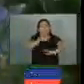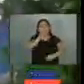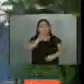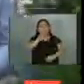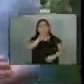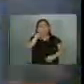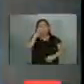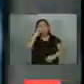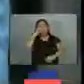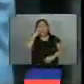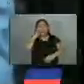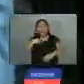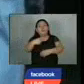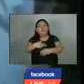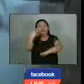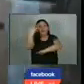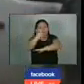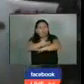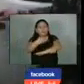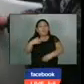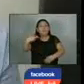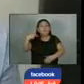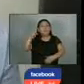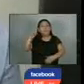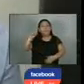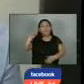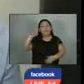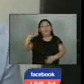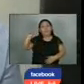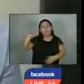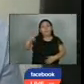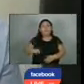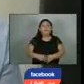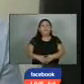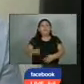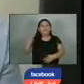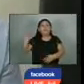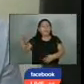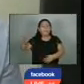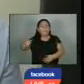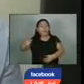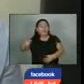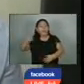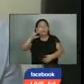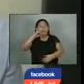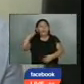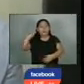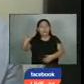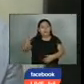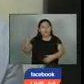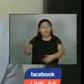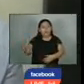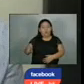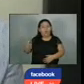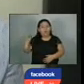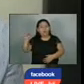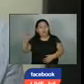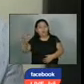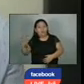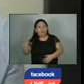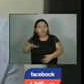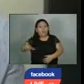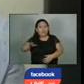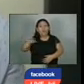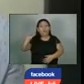en las fronteras Las Chinamas. Las autoridades de Costa Rica, específicamente del Tercer Circuito Judicial de